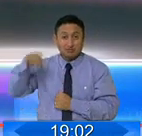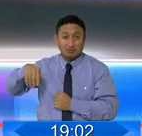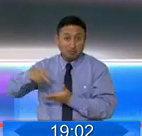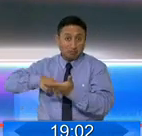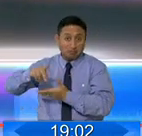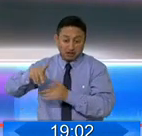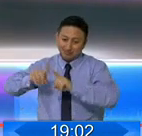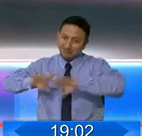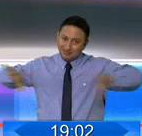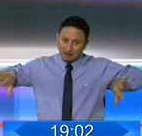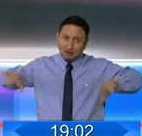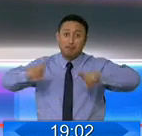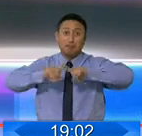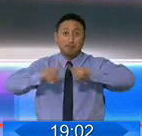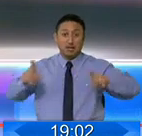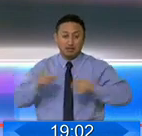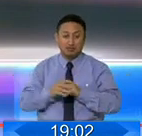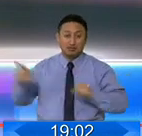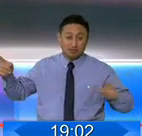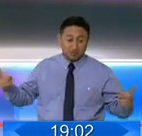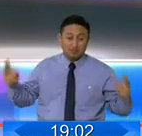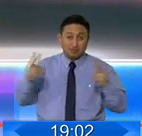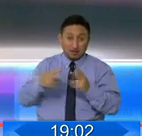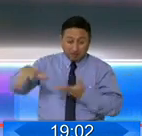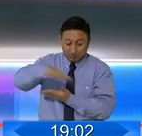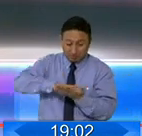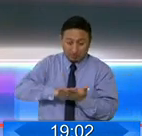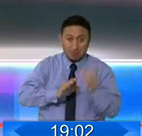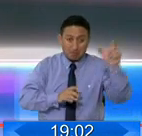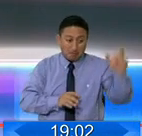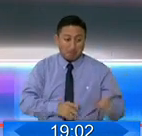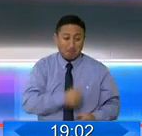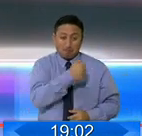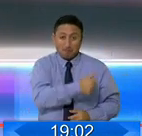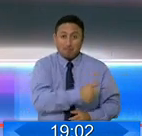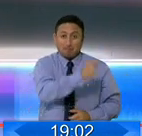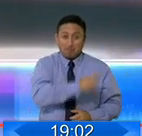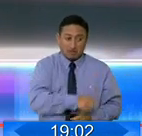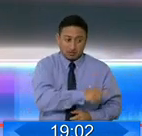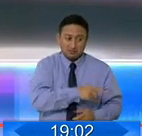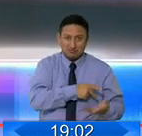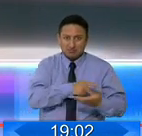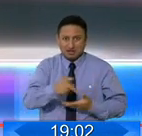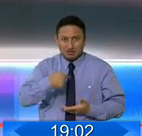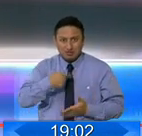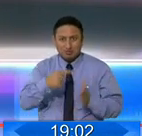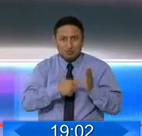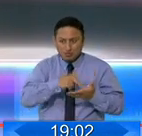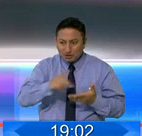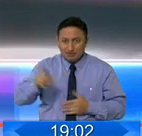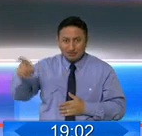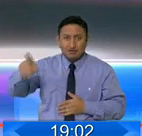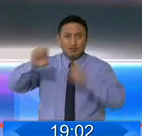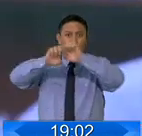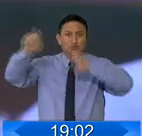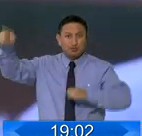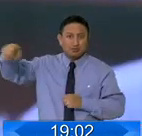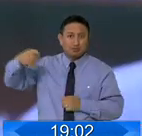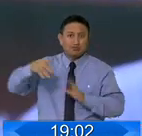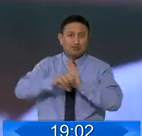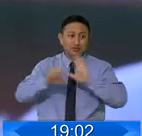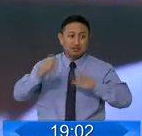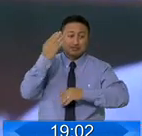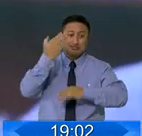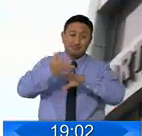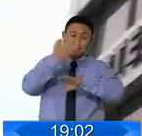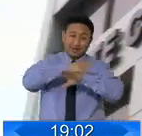cosa, pero es repudiable que tenga que las propias víctimas de la Amazonía pagar con nuestros impuestos el crimen cometido por Chevron en nuestra